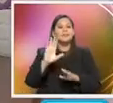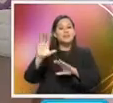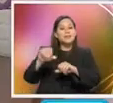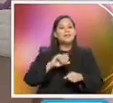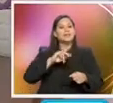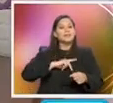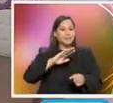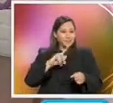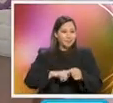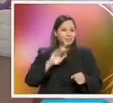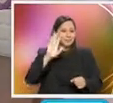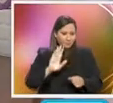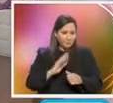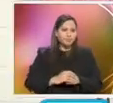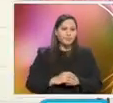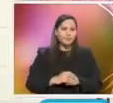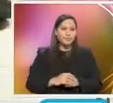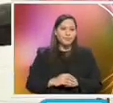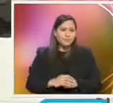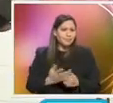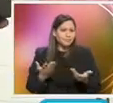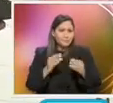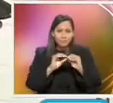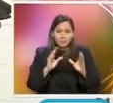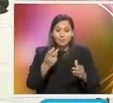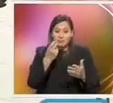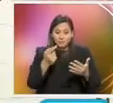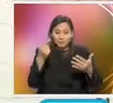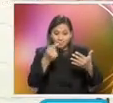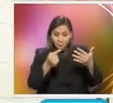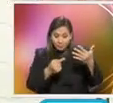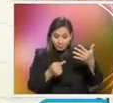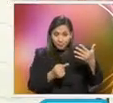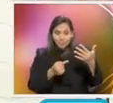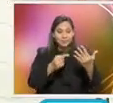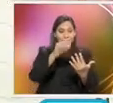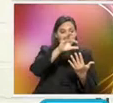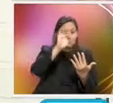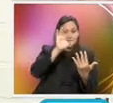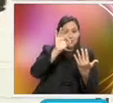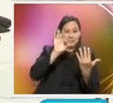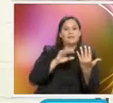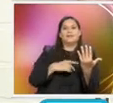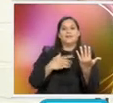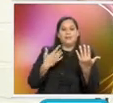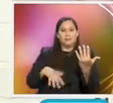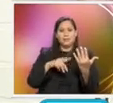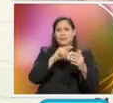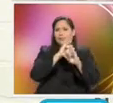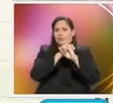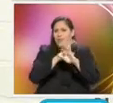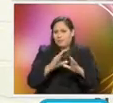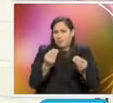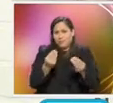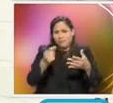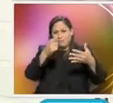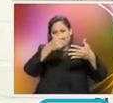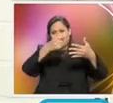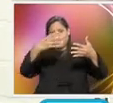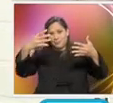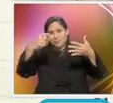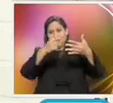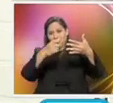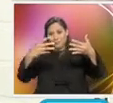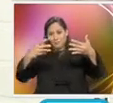claro, ¿no? Por supuesto, por supuesto. Bueno, todas estas opciones hacen una variedad increíble de información y para no